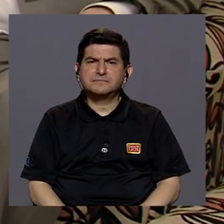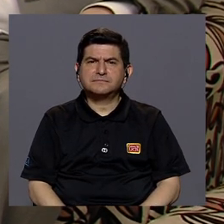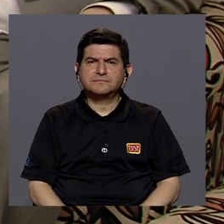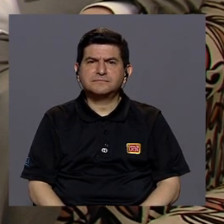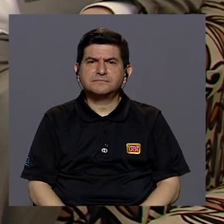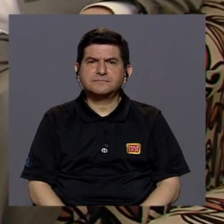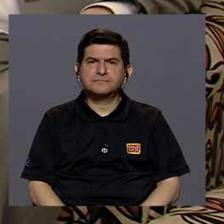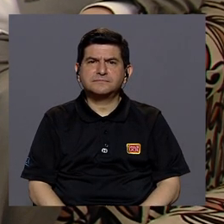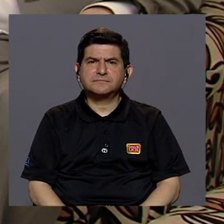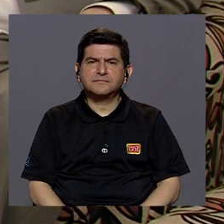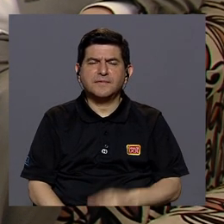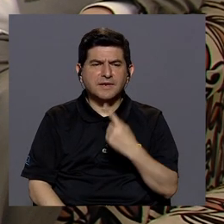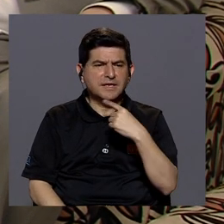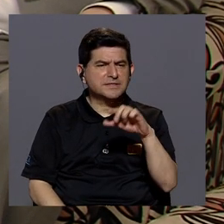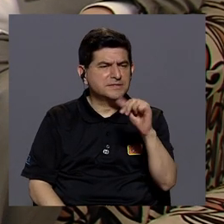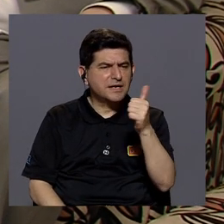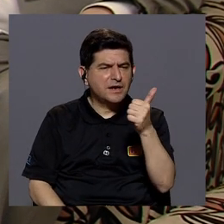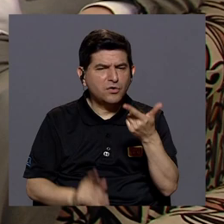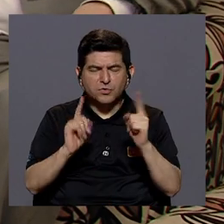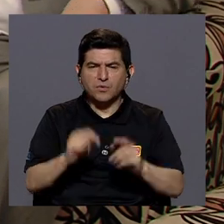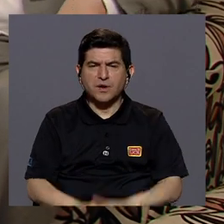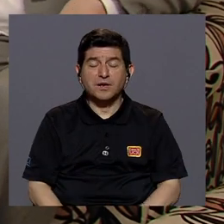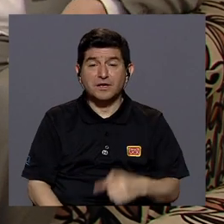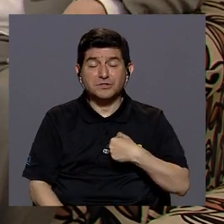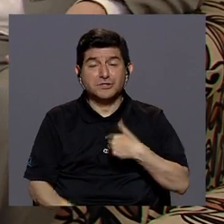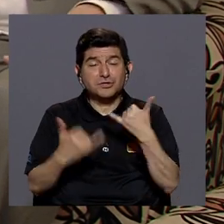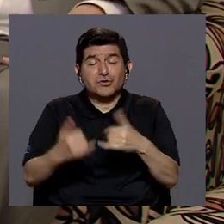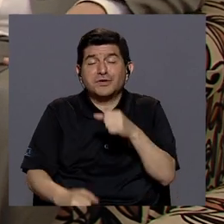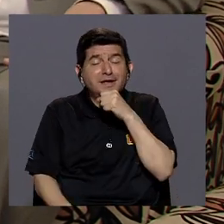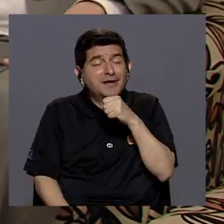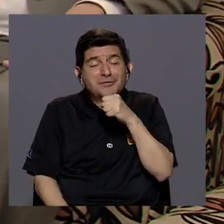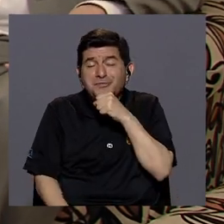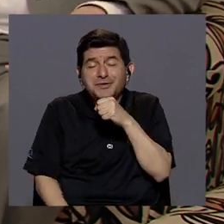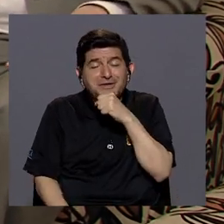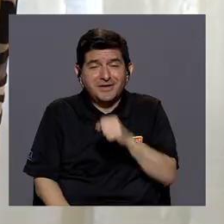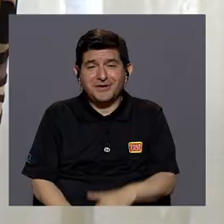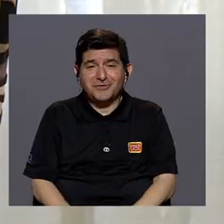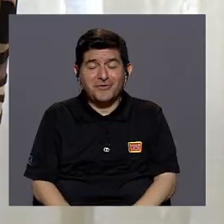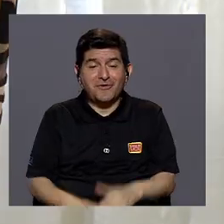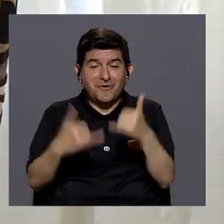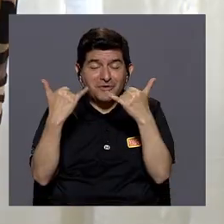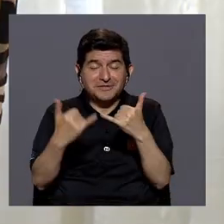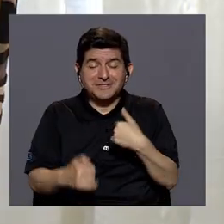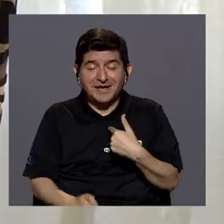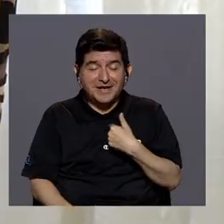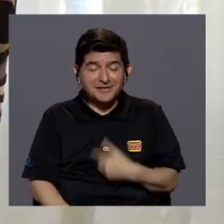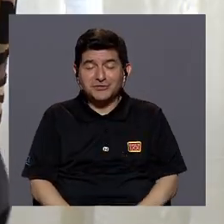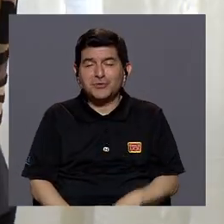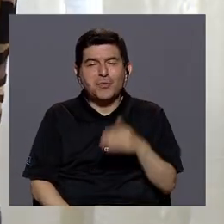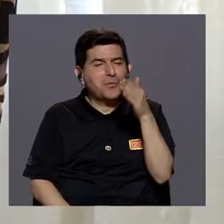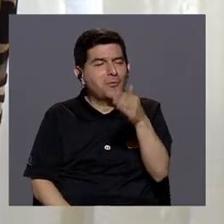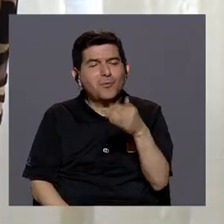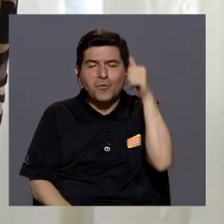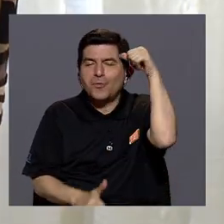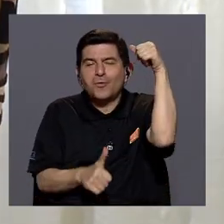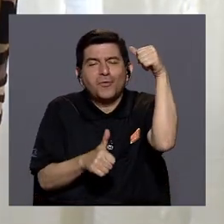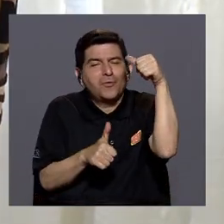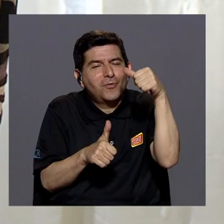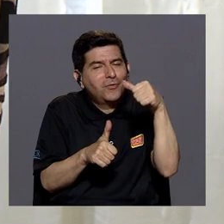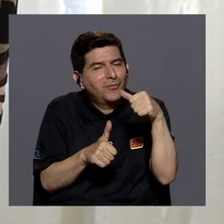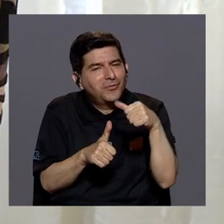¿qué dijera? Es que ahora estoy viejito, ya el cassette ya está, camina muy despacio.